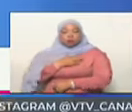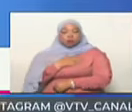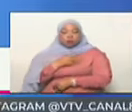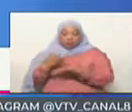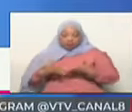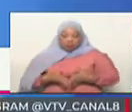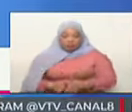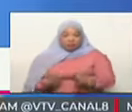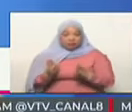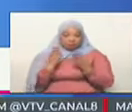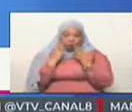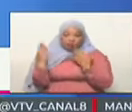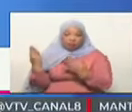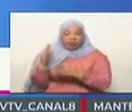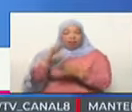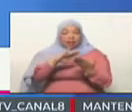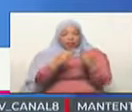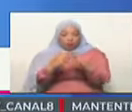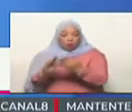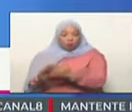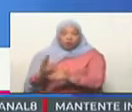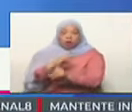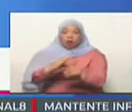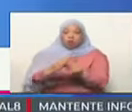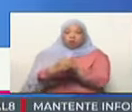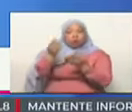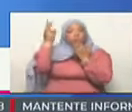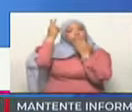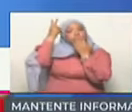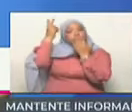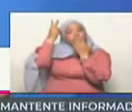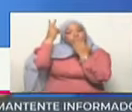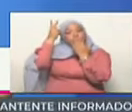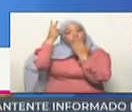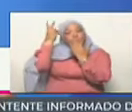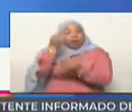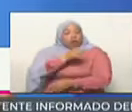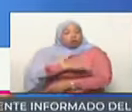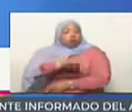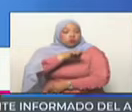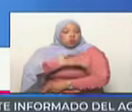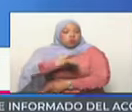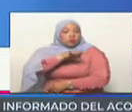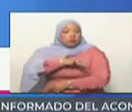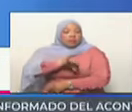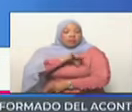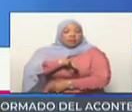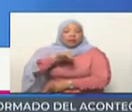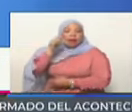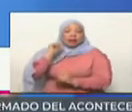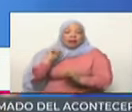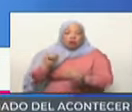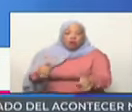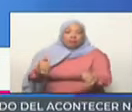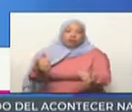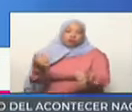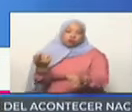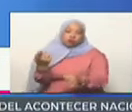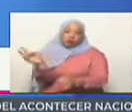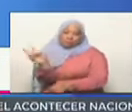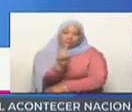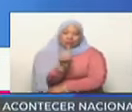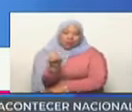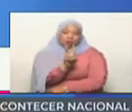nosotros. Verdaderamente es la civilización originaria. Llegó la barbarie del